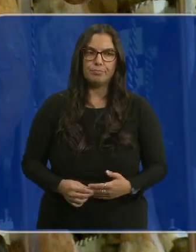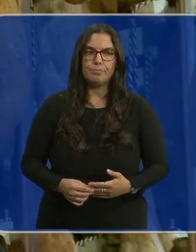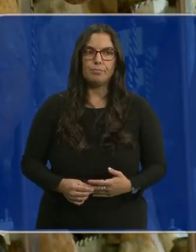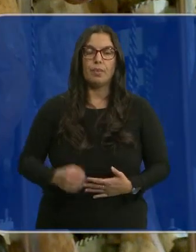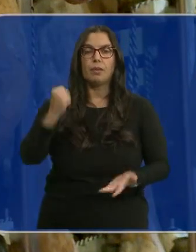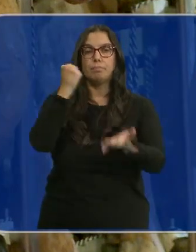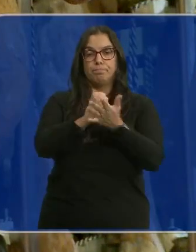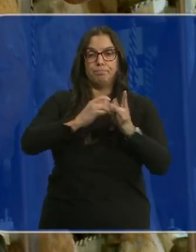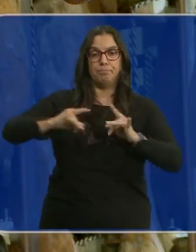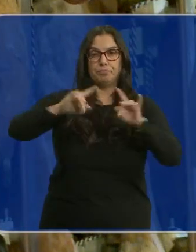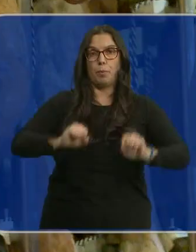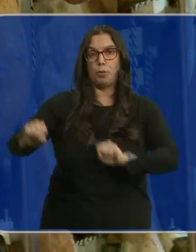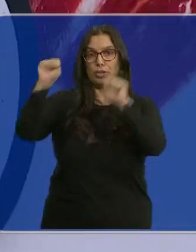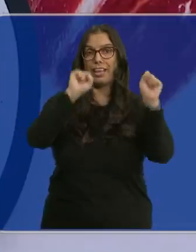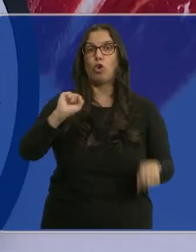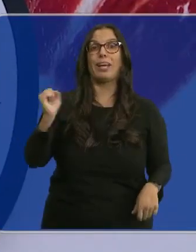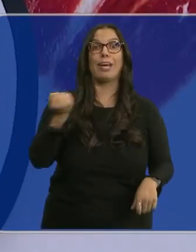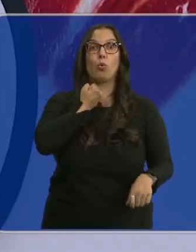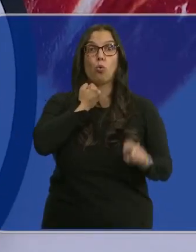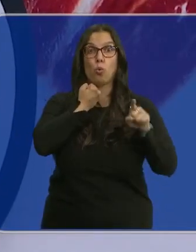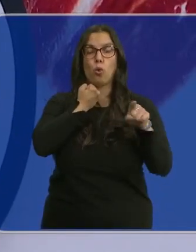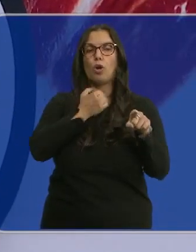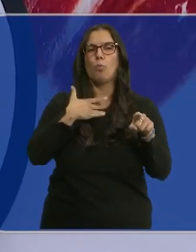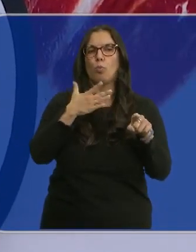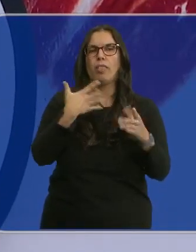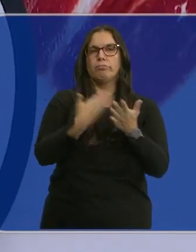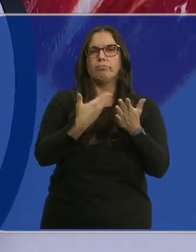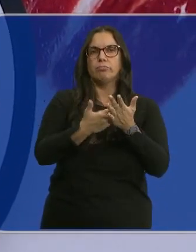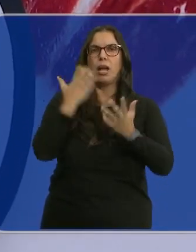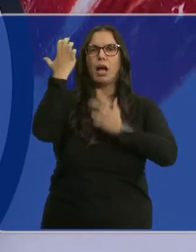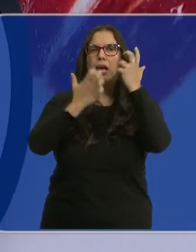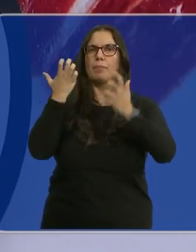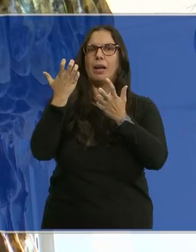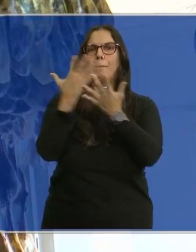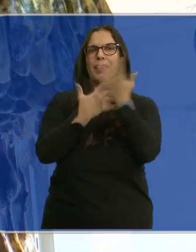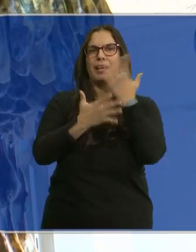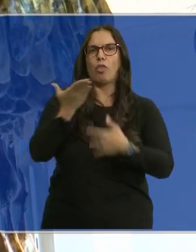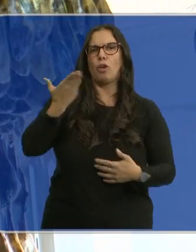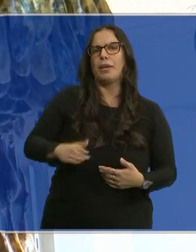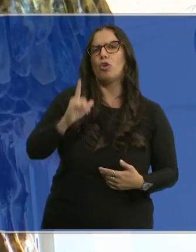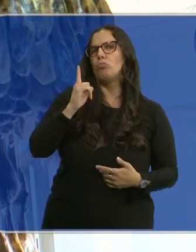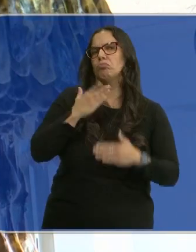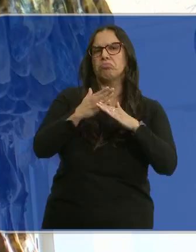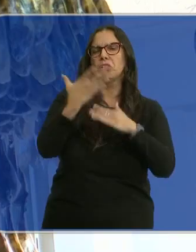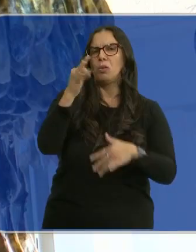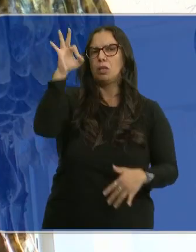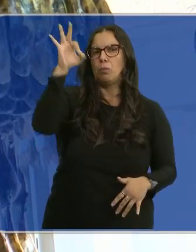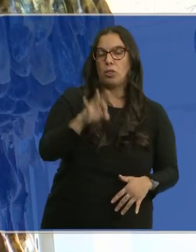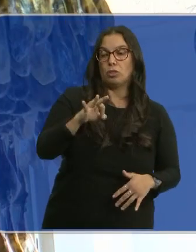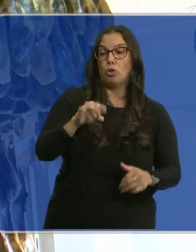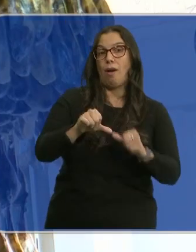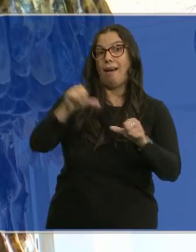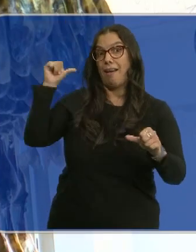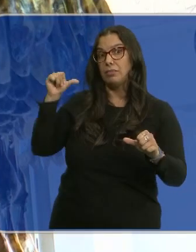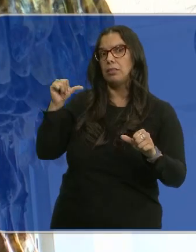La denominación de origen protegida de Guijuelo puede certificar piezas procedentes de animales de cruce con ibérico al 50%, en vez de, como